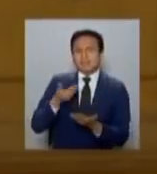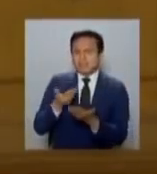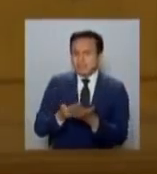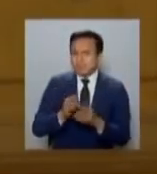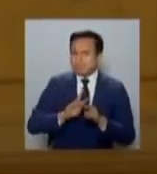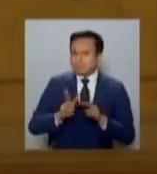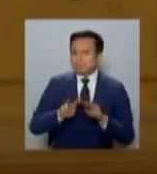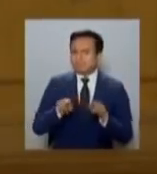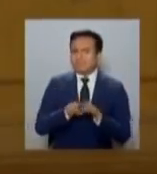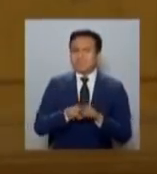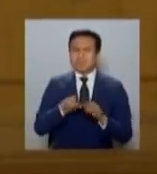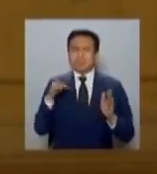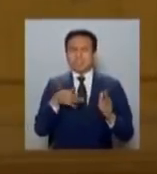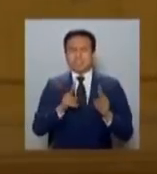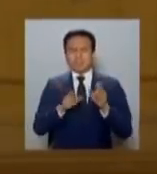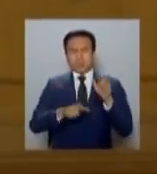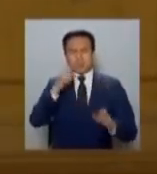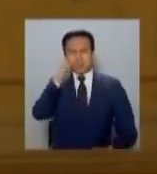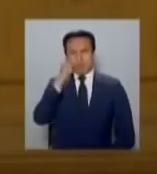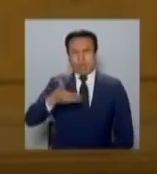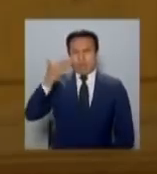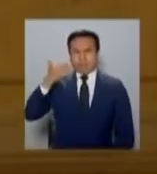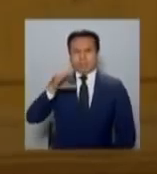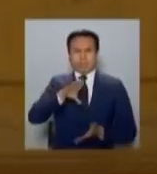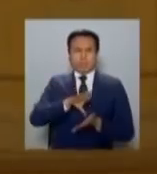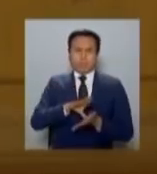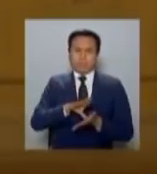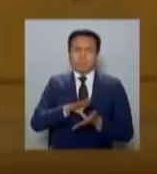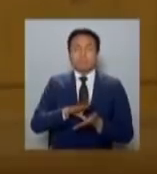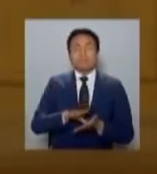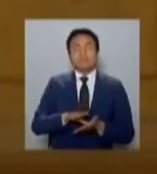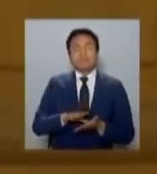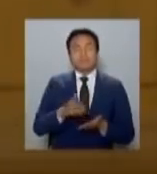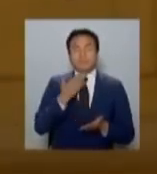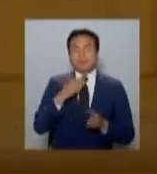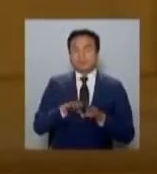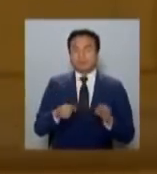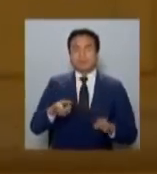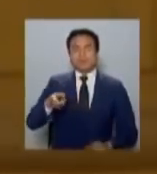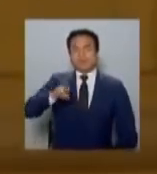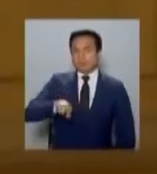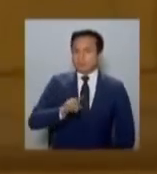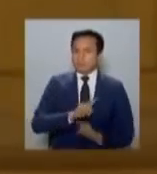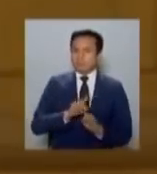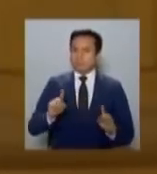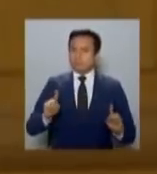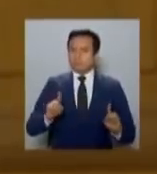garantizar que efectivamente no tengamos más víctimas, no tengamos más baleos a camiones y no sigamos viendo hechos de violencia